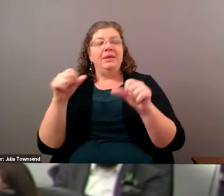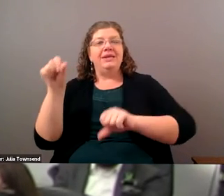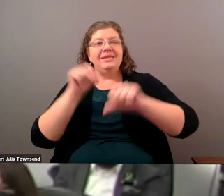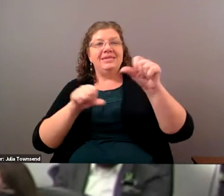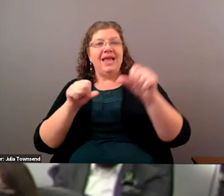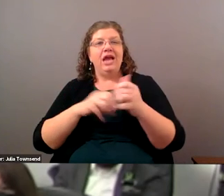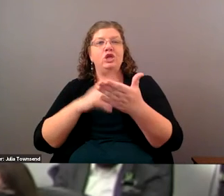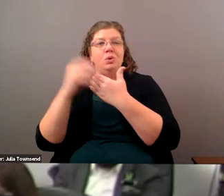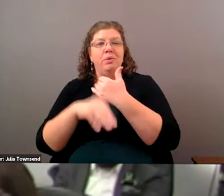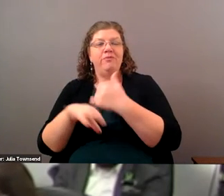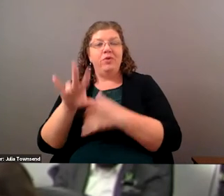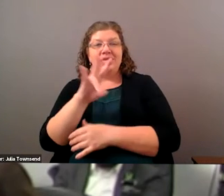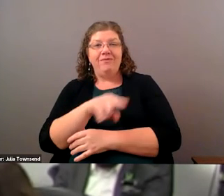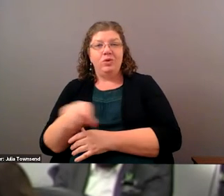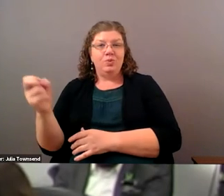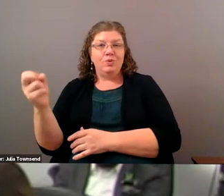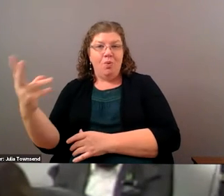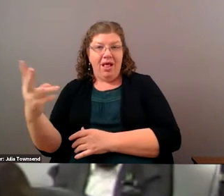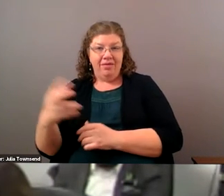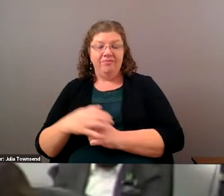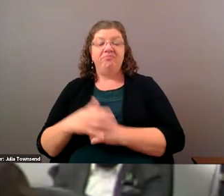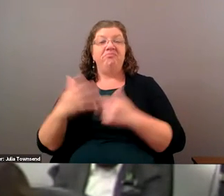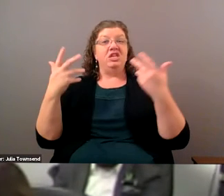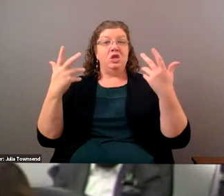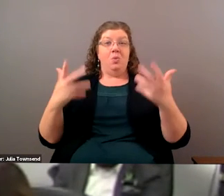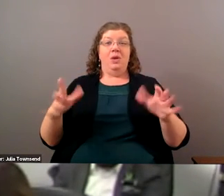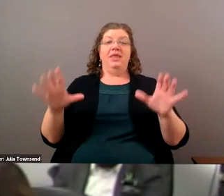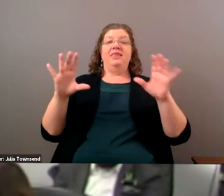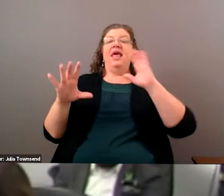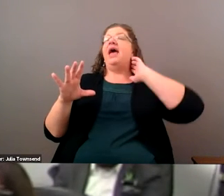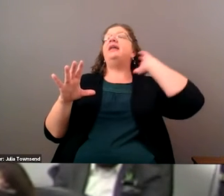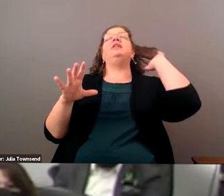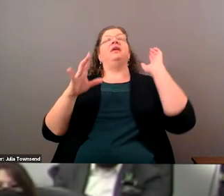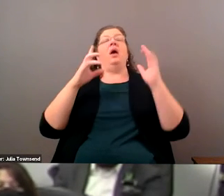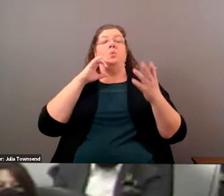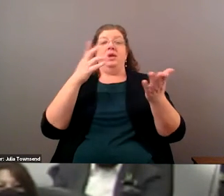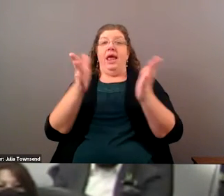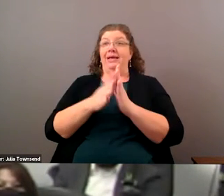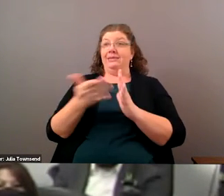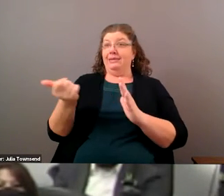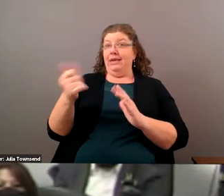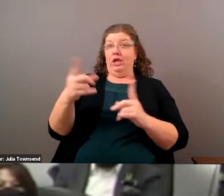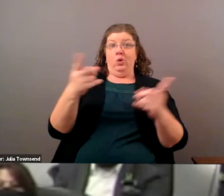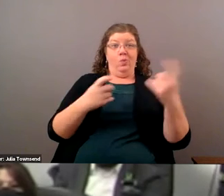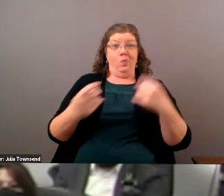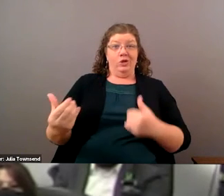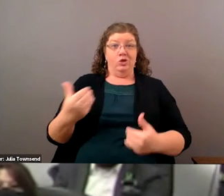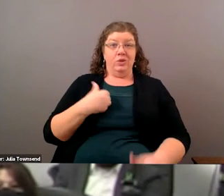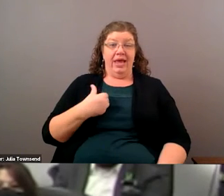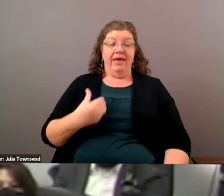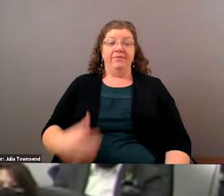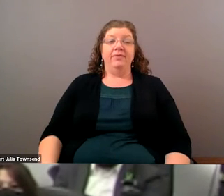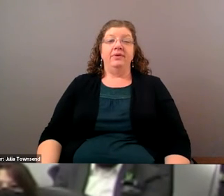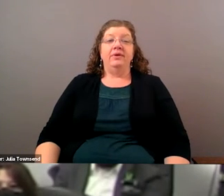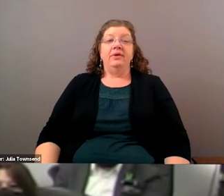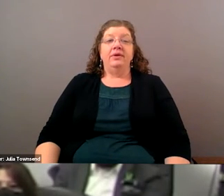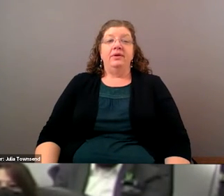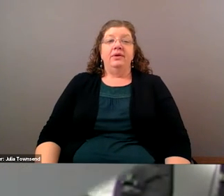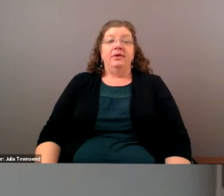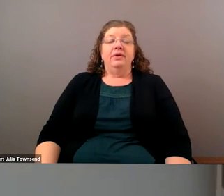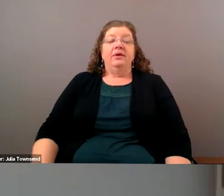7º a 12º grados. Así que con esto, invito al consejo que haga cualquier pregunta que tenga. Gracias. Solo quiero decir